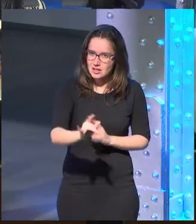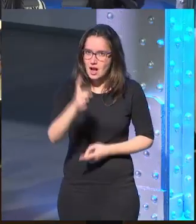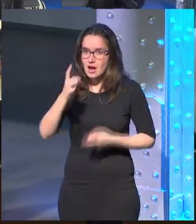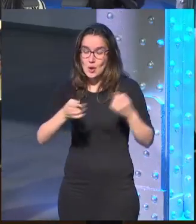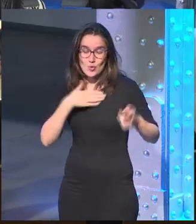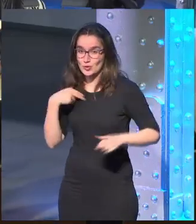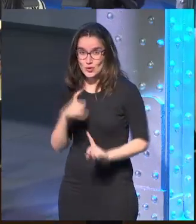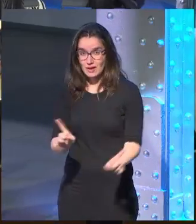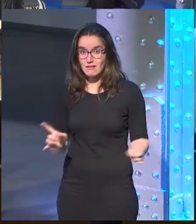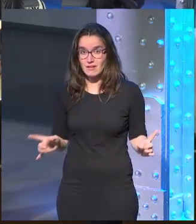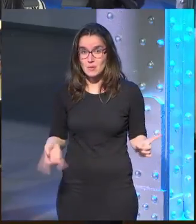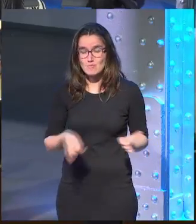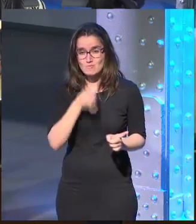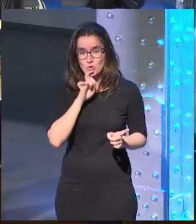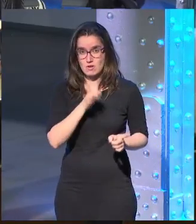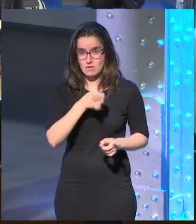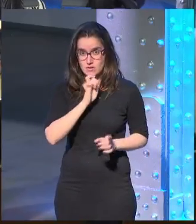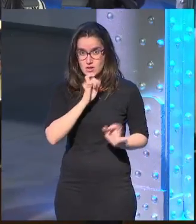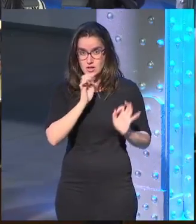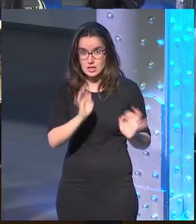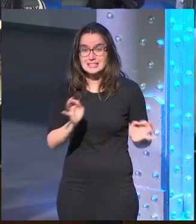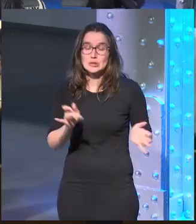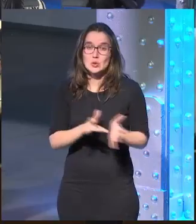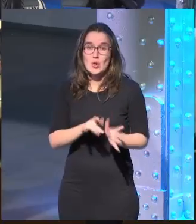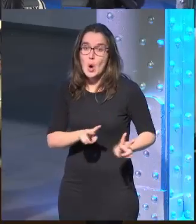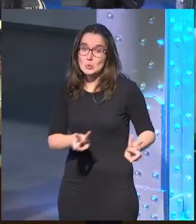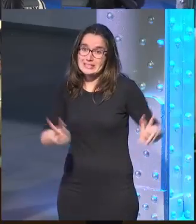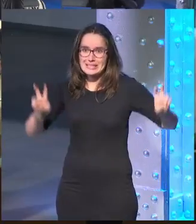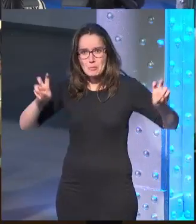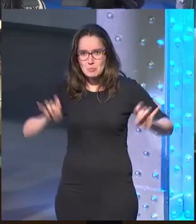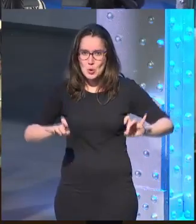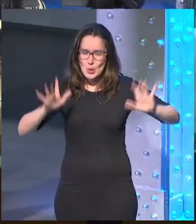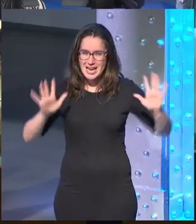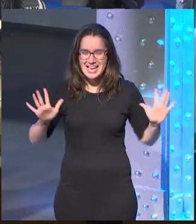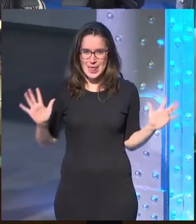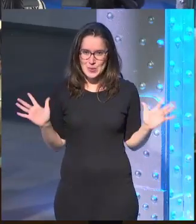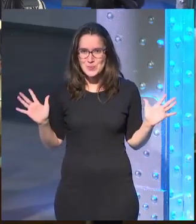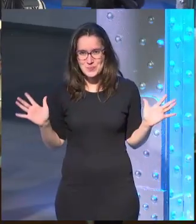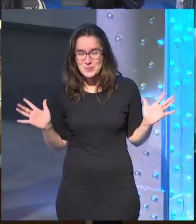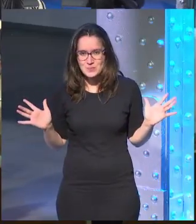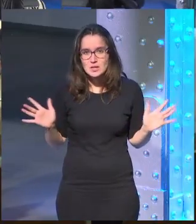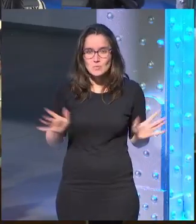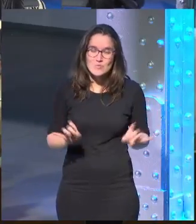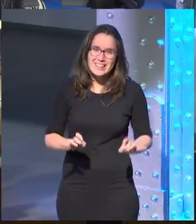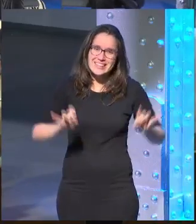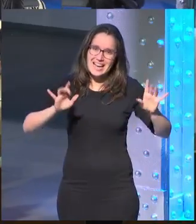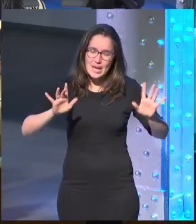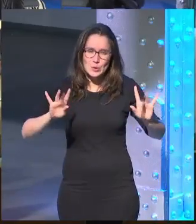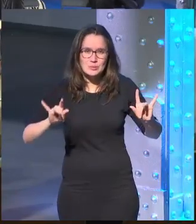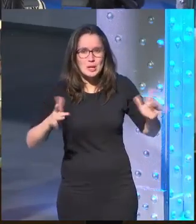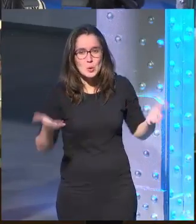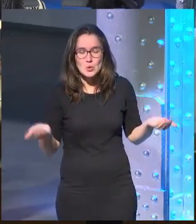es que tampoco quieren, es que es muy complejo. Entramos en un terreno pantanoso. Pero pantanoso, pero